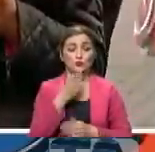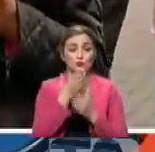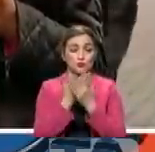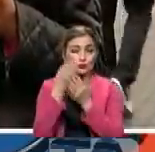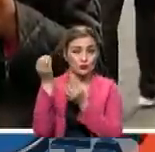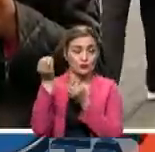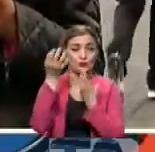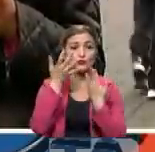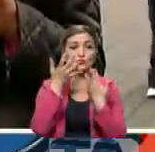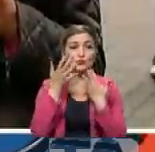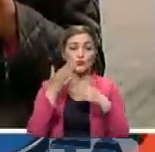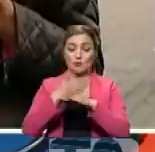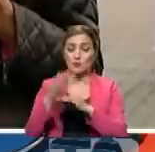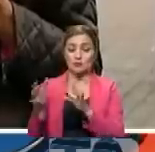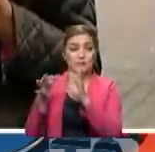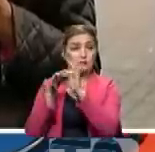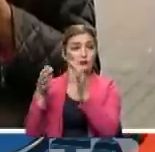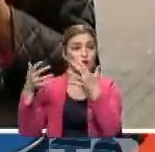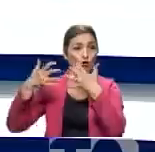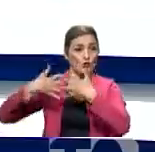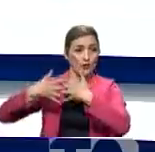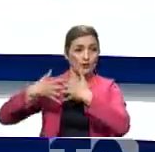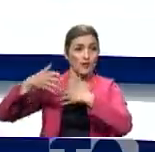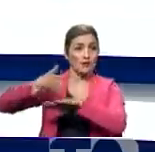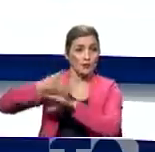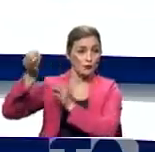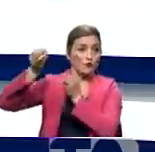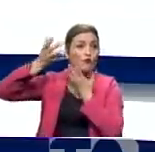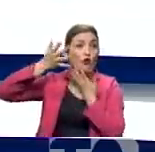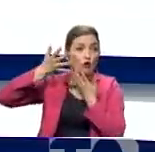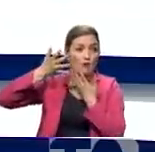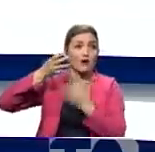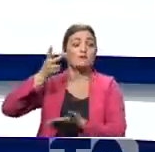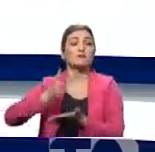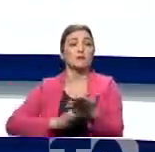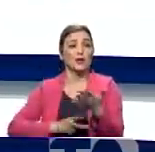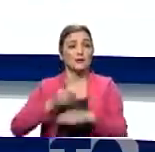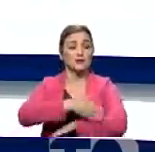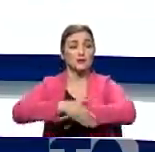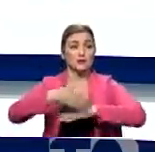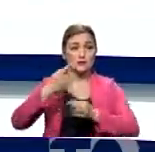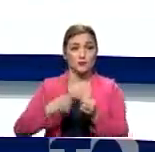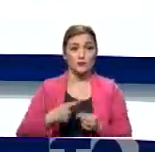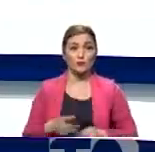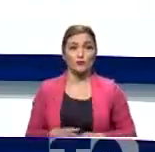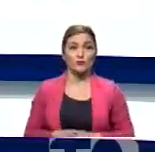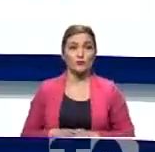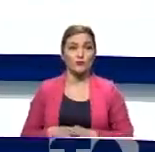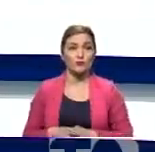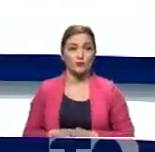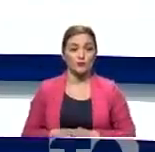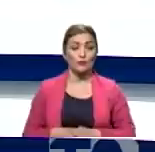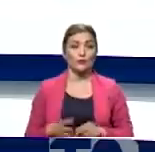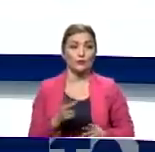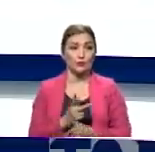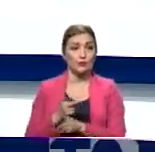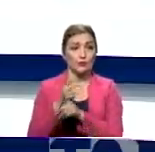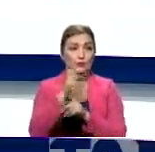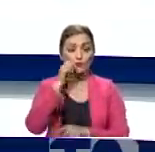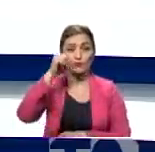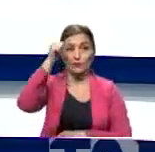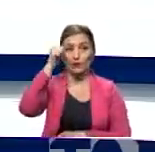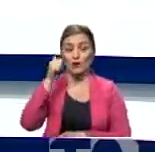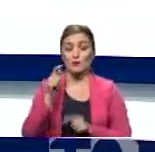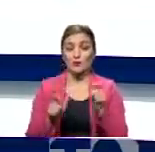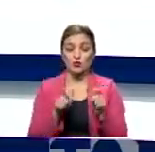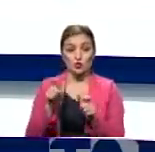por ese reporte. En cualquier momento nos volvemos a conectar contigo para que nos cuentes qué está pasando en las calles de nuestra capital. Y sobre todo, Jorge, a tener mucho cuidado. El día de ayer, quienes